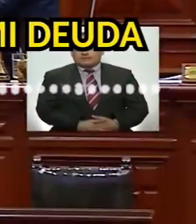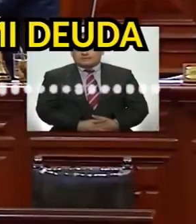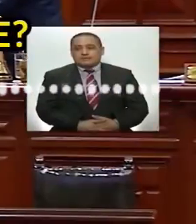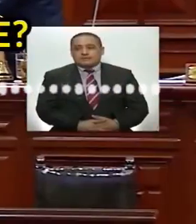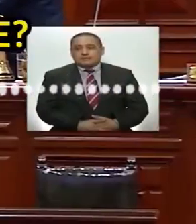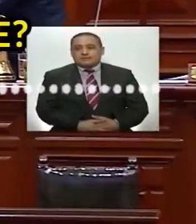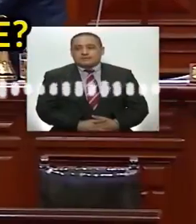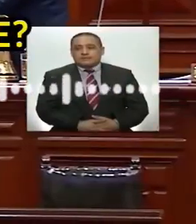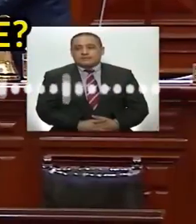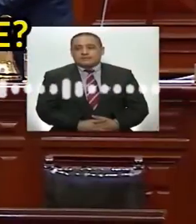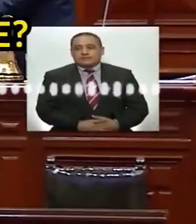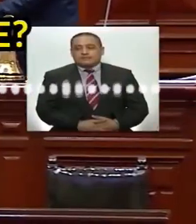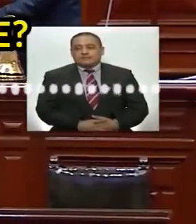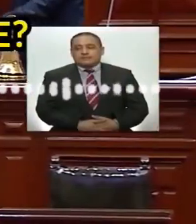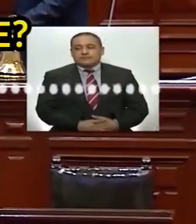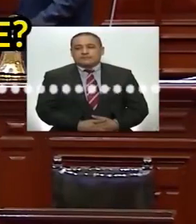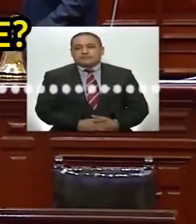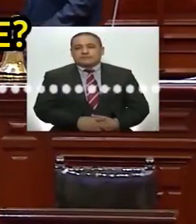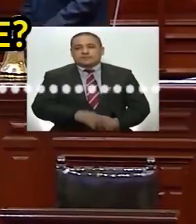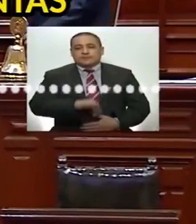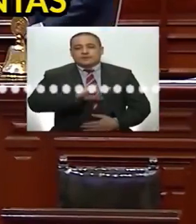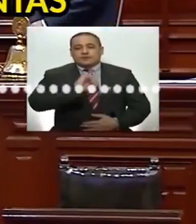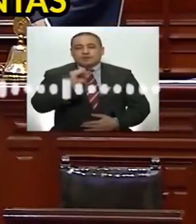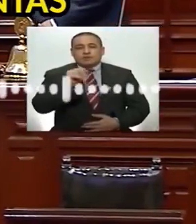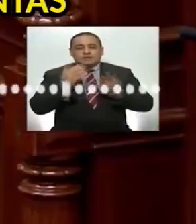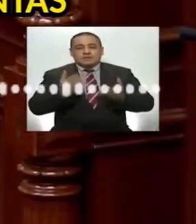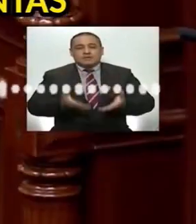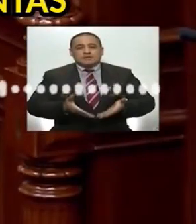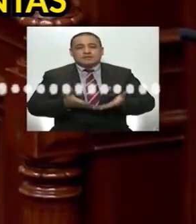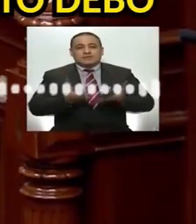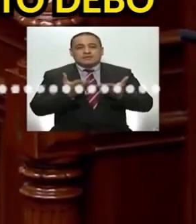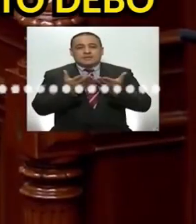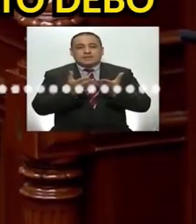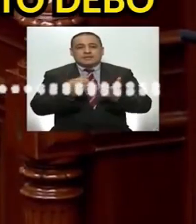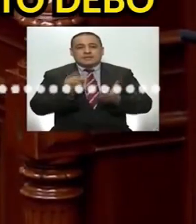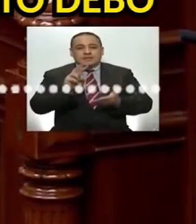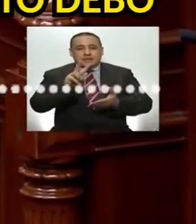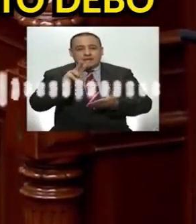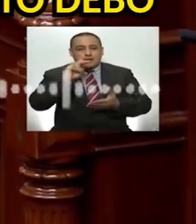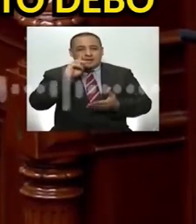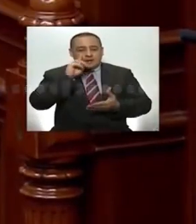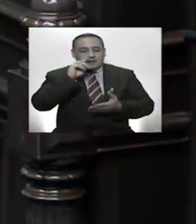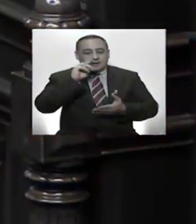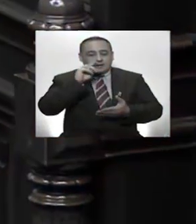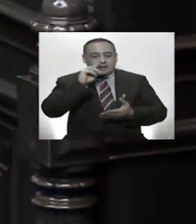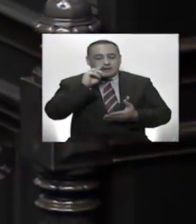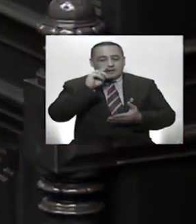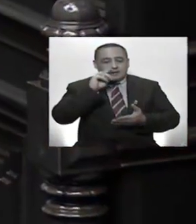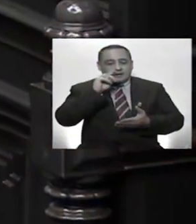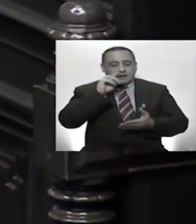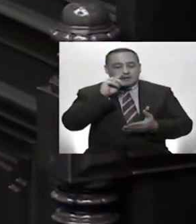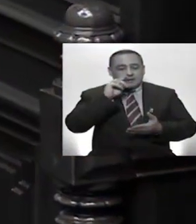más de deud que enere y que te saque todas las cuentas del banco para que